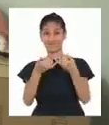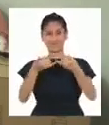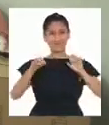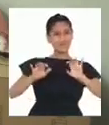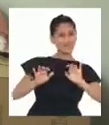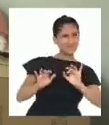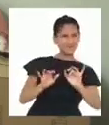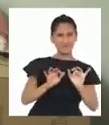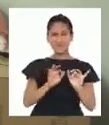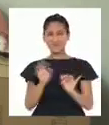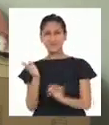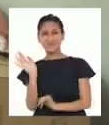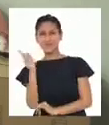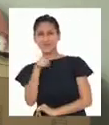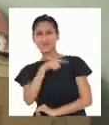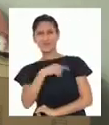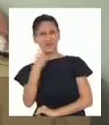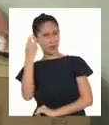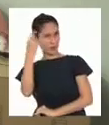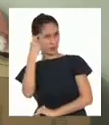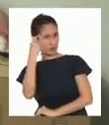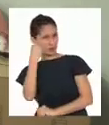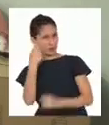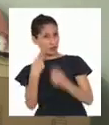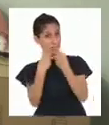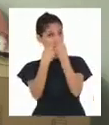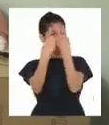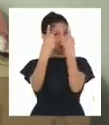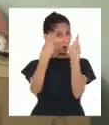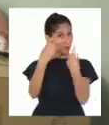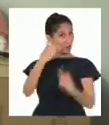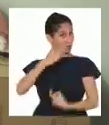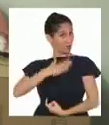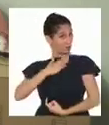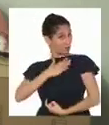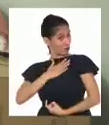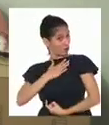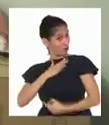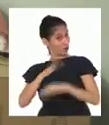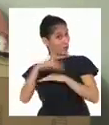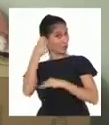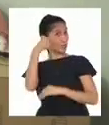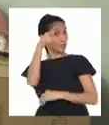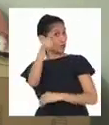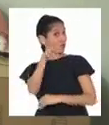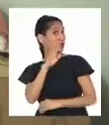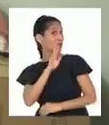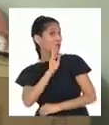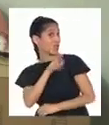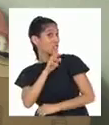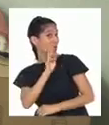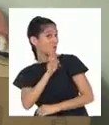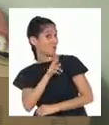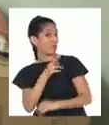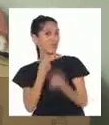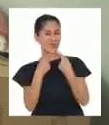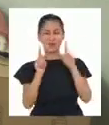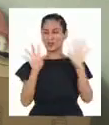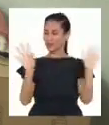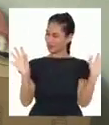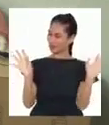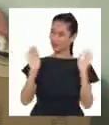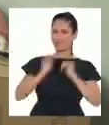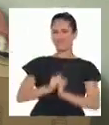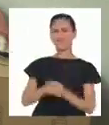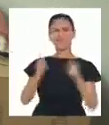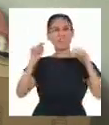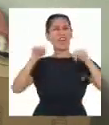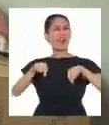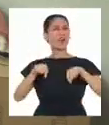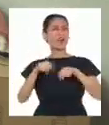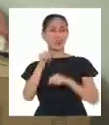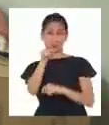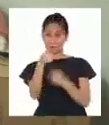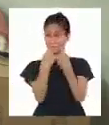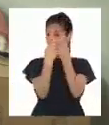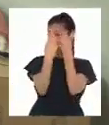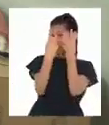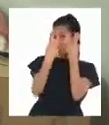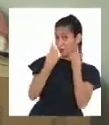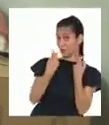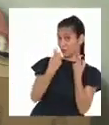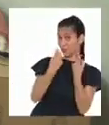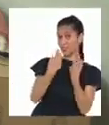Googleana, pensé que las preguntas las hacía yo y tú respondías. Pero bueno, ahora que lo preguntas,